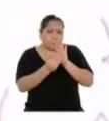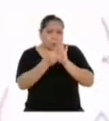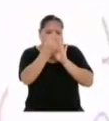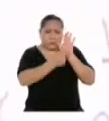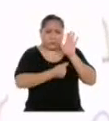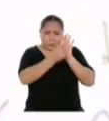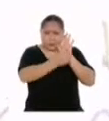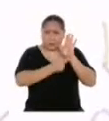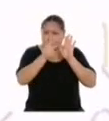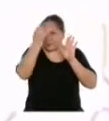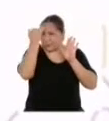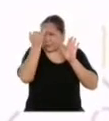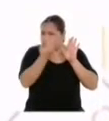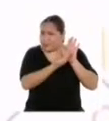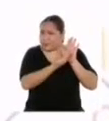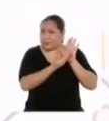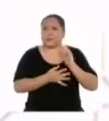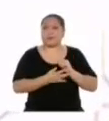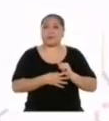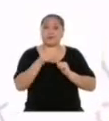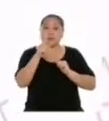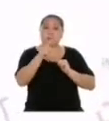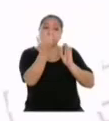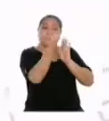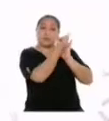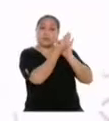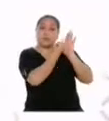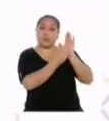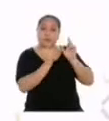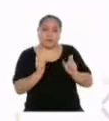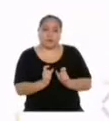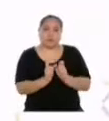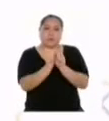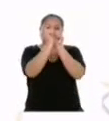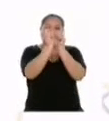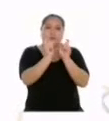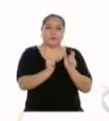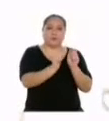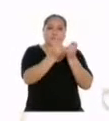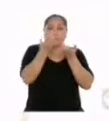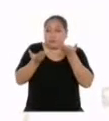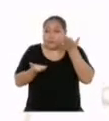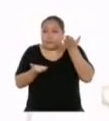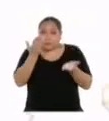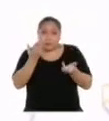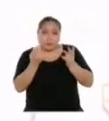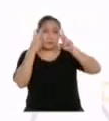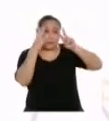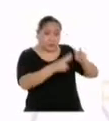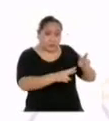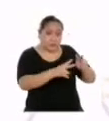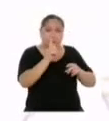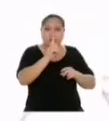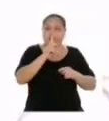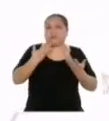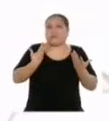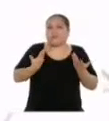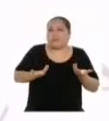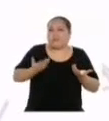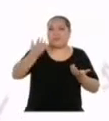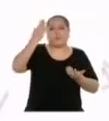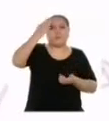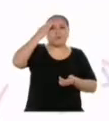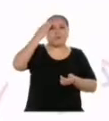este gráfico con esa idea? Si bien su gráfico de barras dobles comparadas lo permite ver, no podemos tener idea